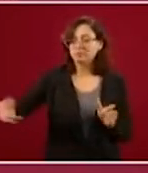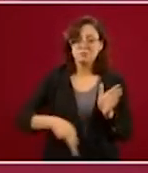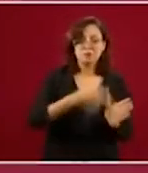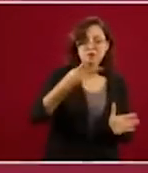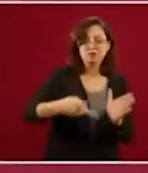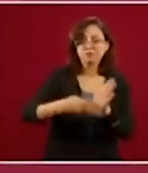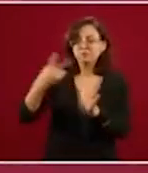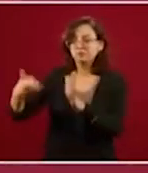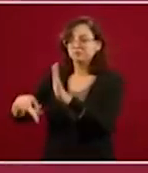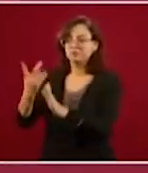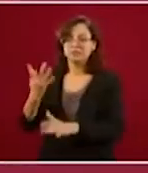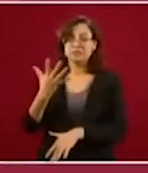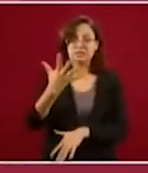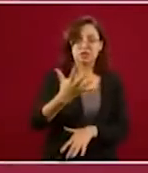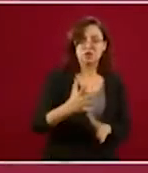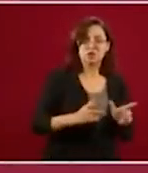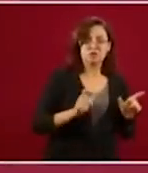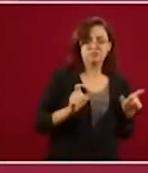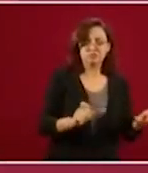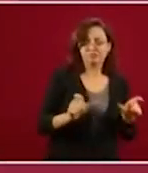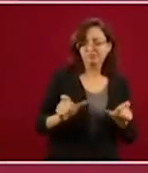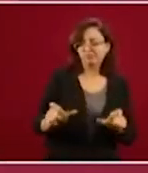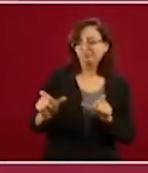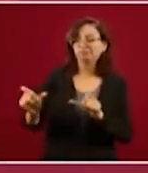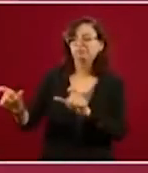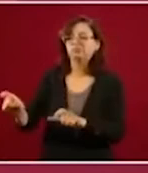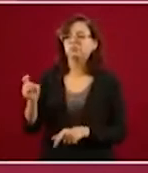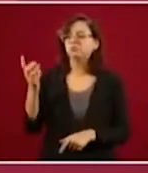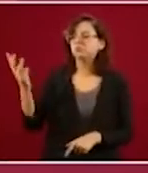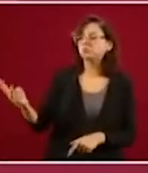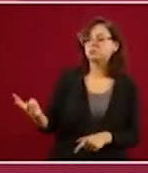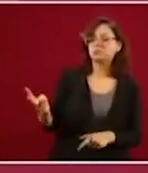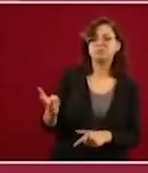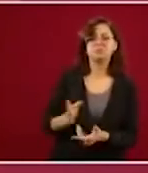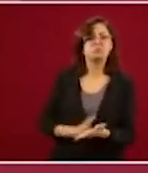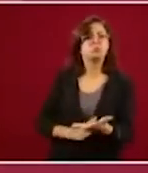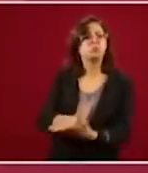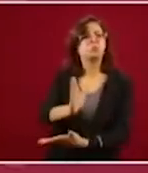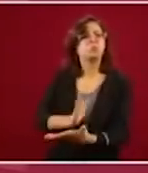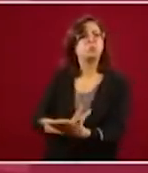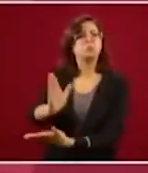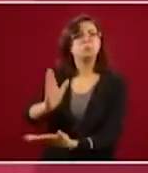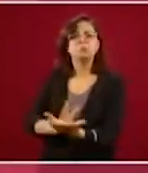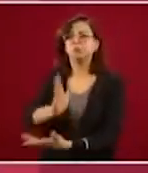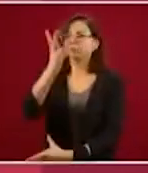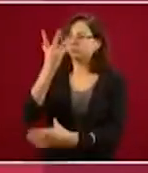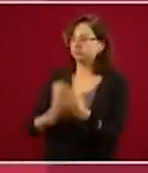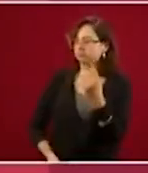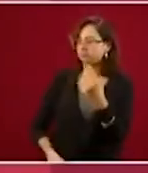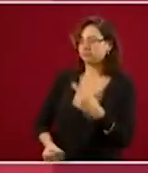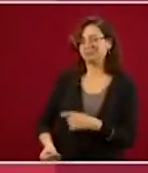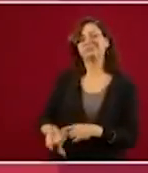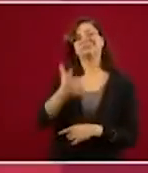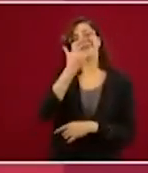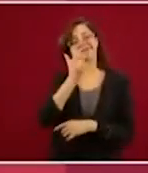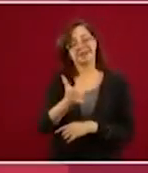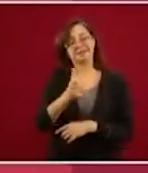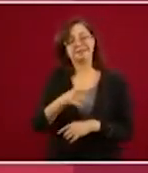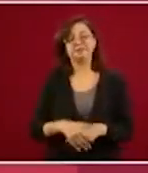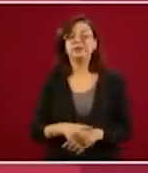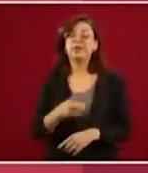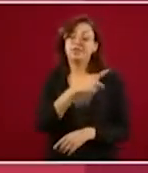y está muy raro eso entonces se tiene que investigar le tengo confianza